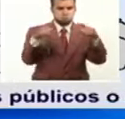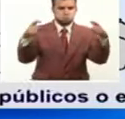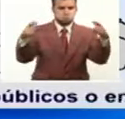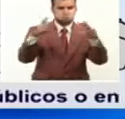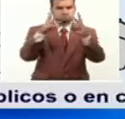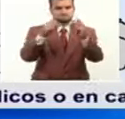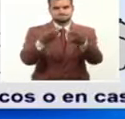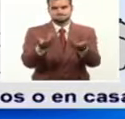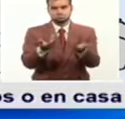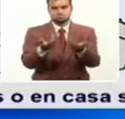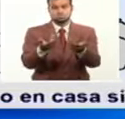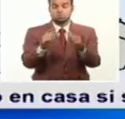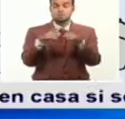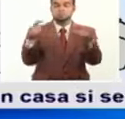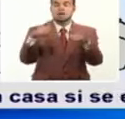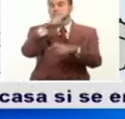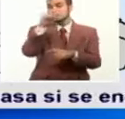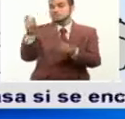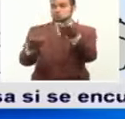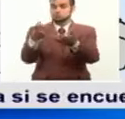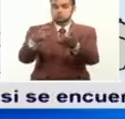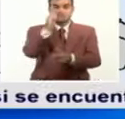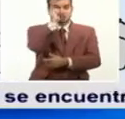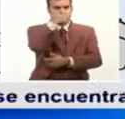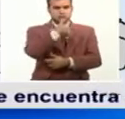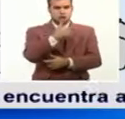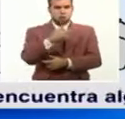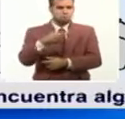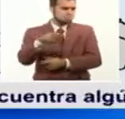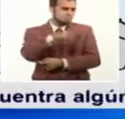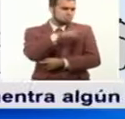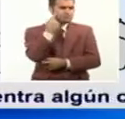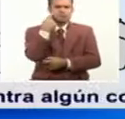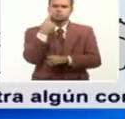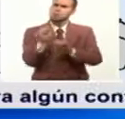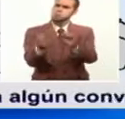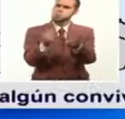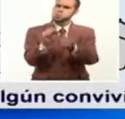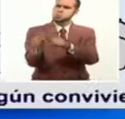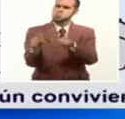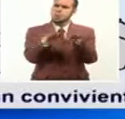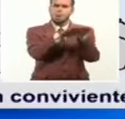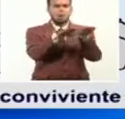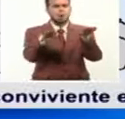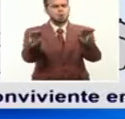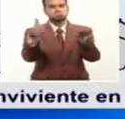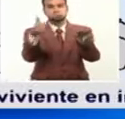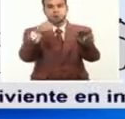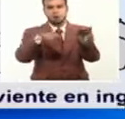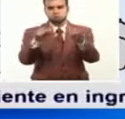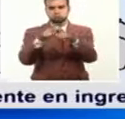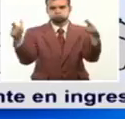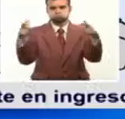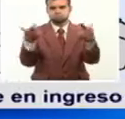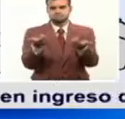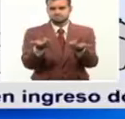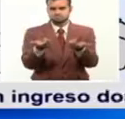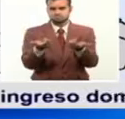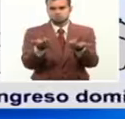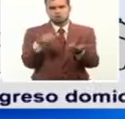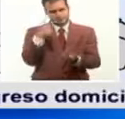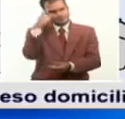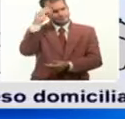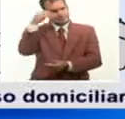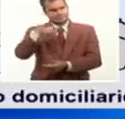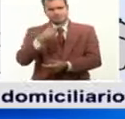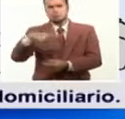para Cienfuegos y para Ciego, que habían mantenido un control de la transmisión y no tenemos duda que lo van a recuperar, pero